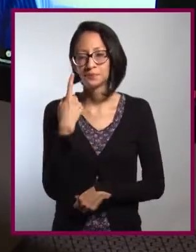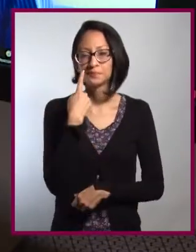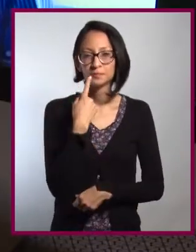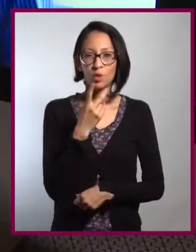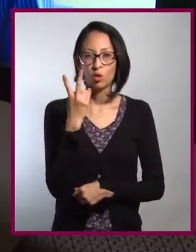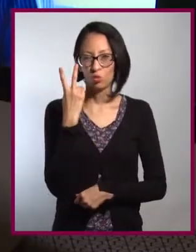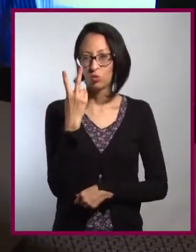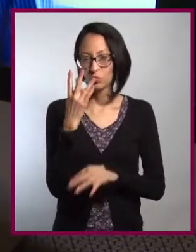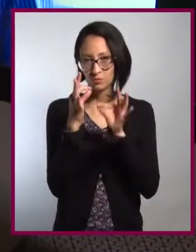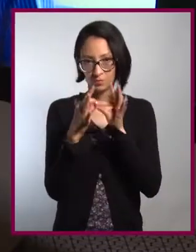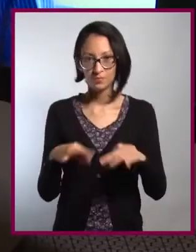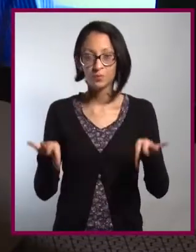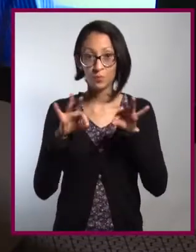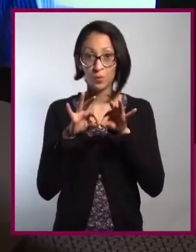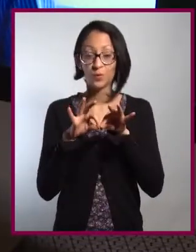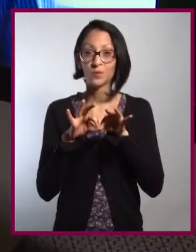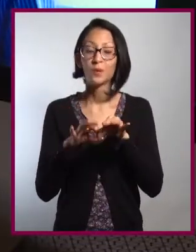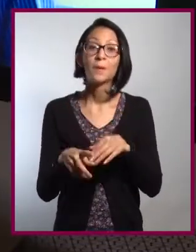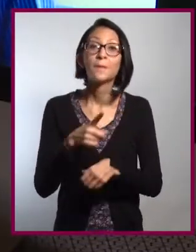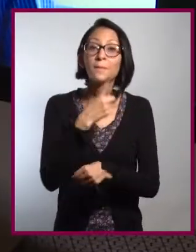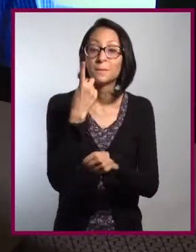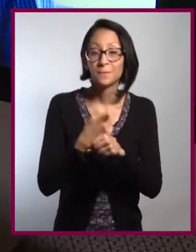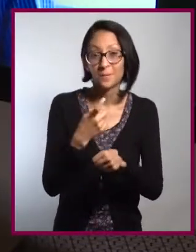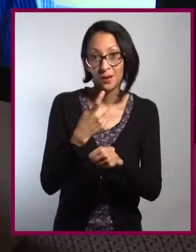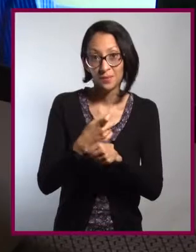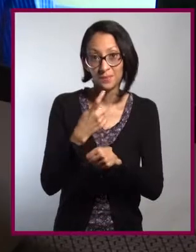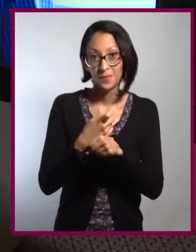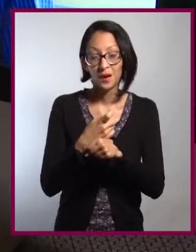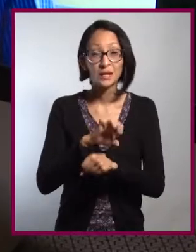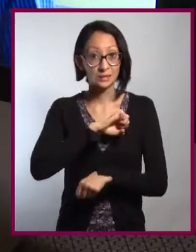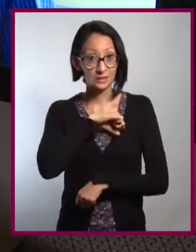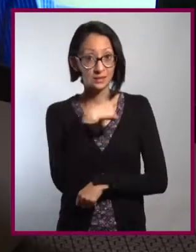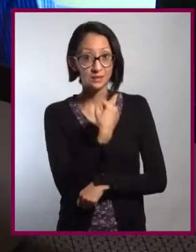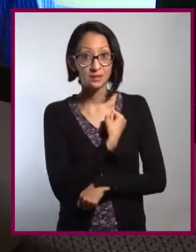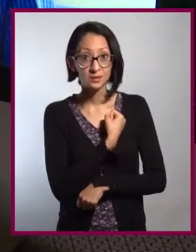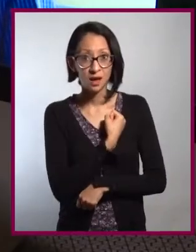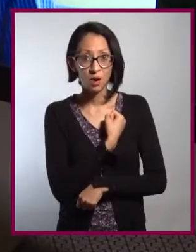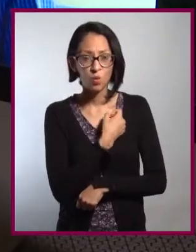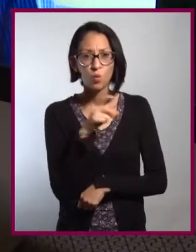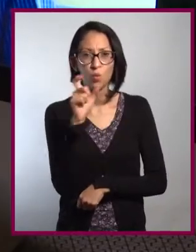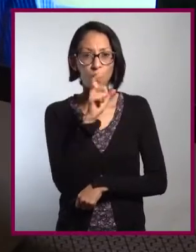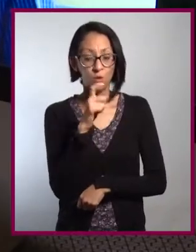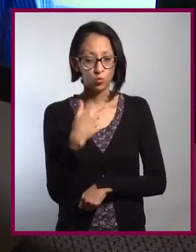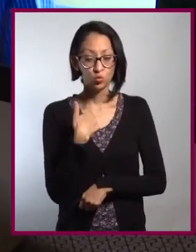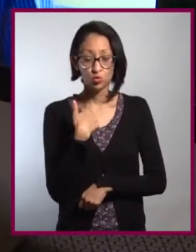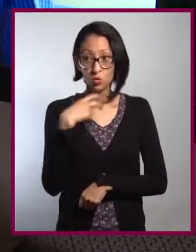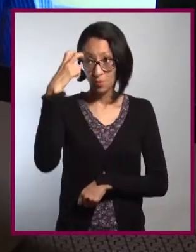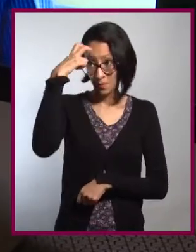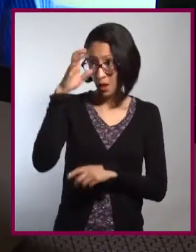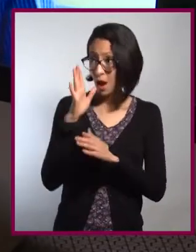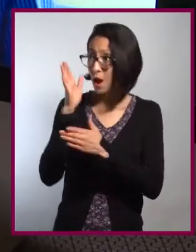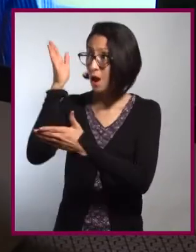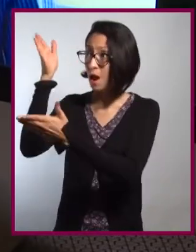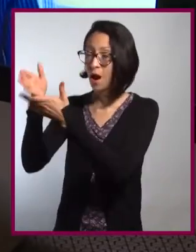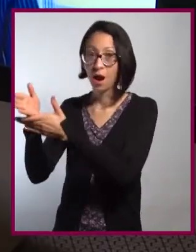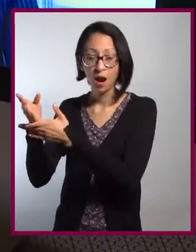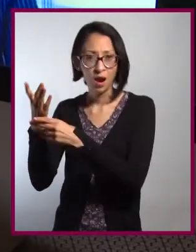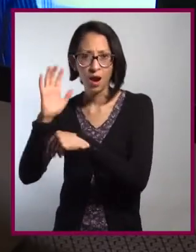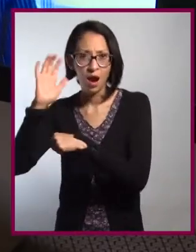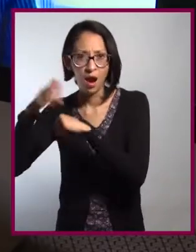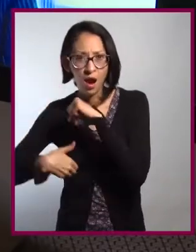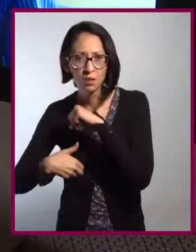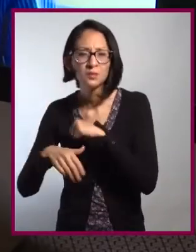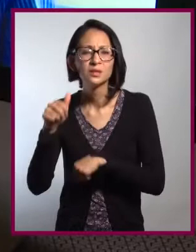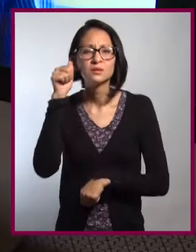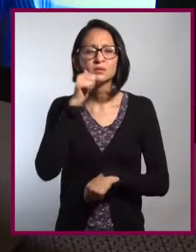perspectivas. La primera es que en realidad la salud no se termina cuando uno hace un viaje. La salud o la enfermedad están